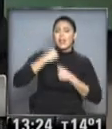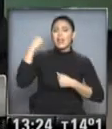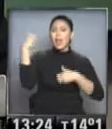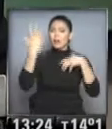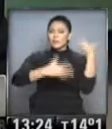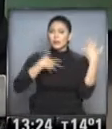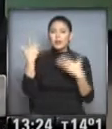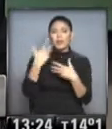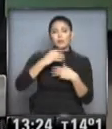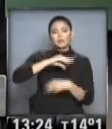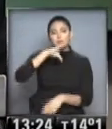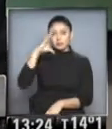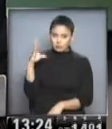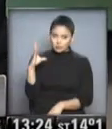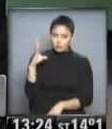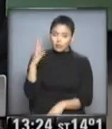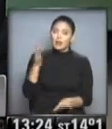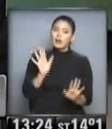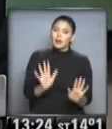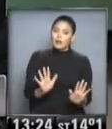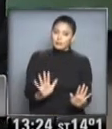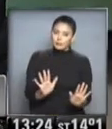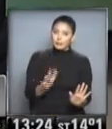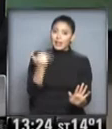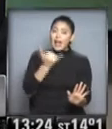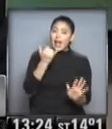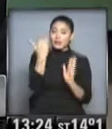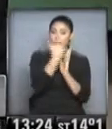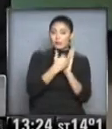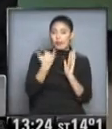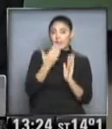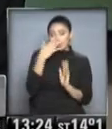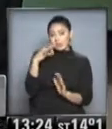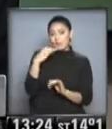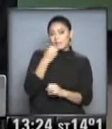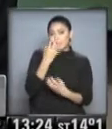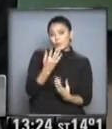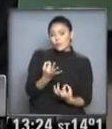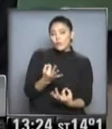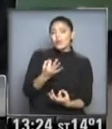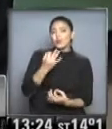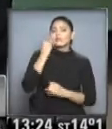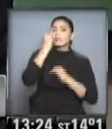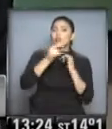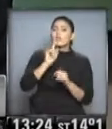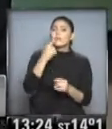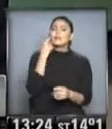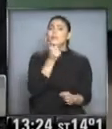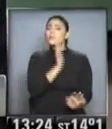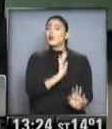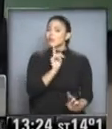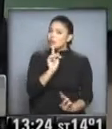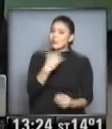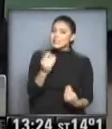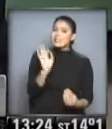hasta altas horas de la noche a ver hay algunos antecedentes que estaría bueno remarcar no para tomarlos como hipótesis pero sí